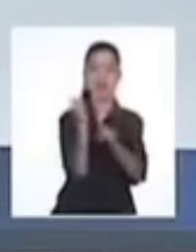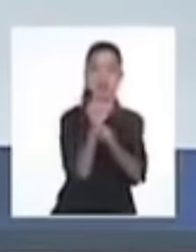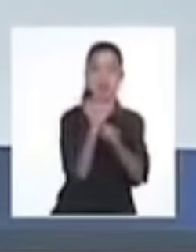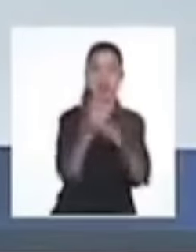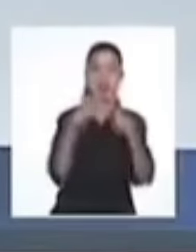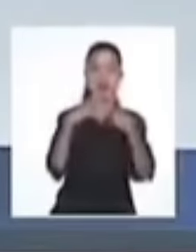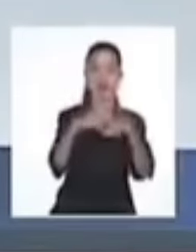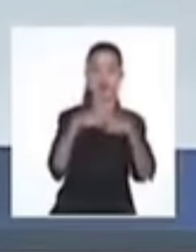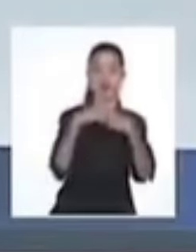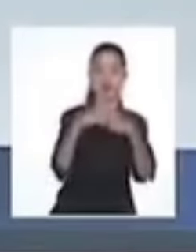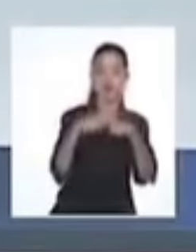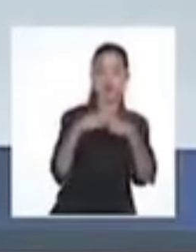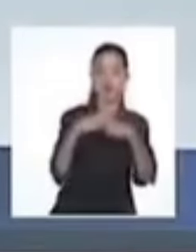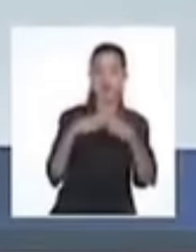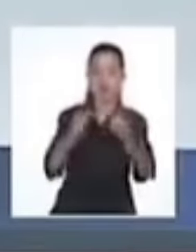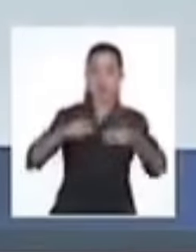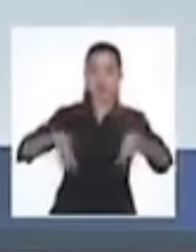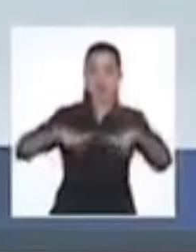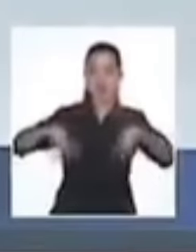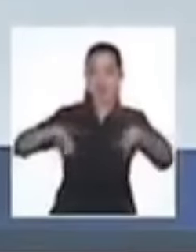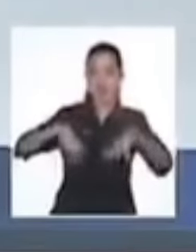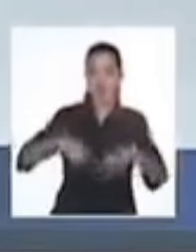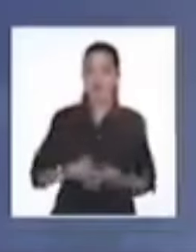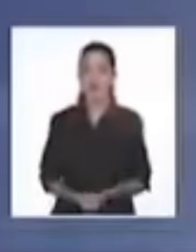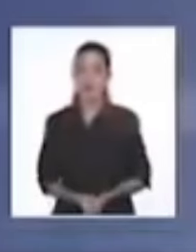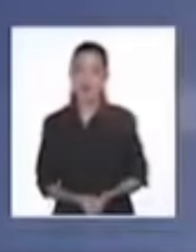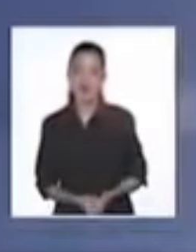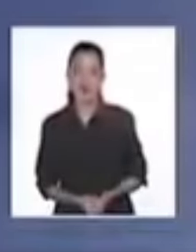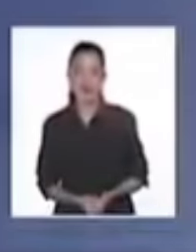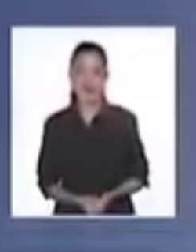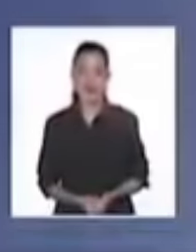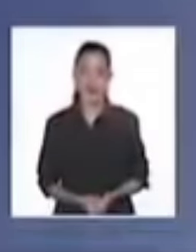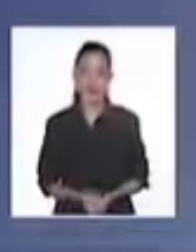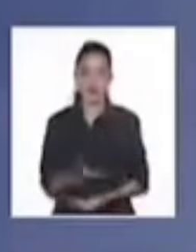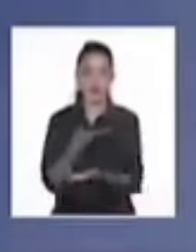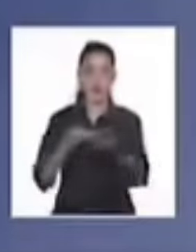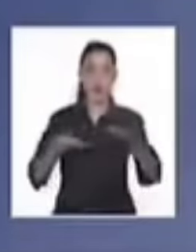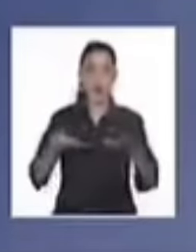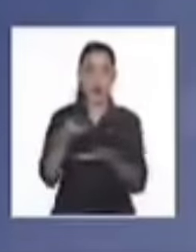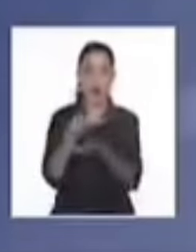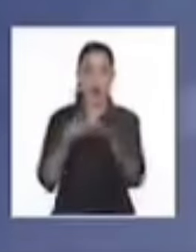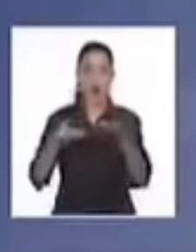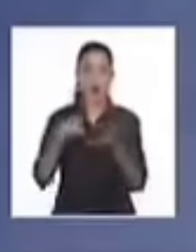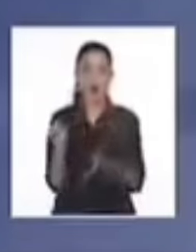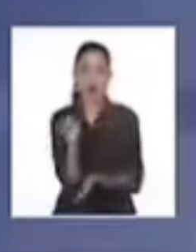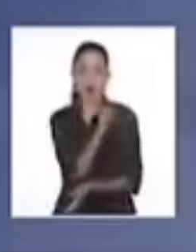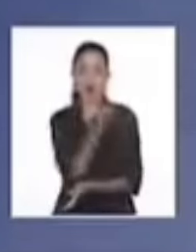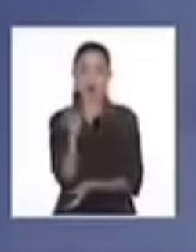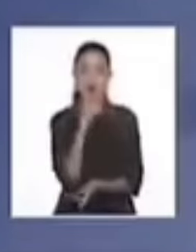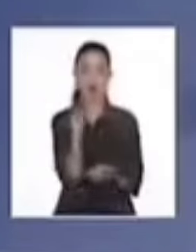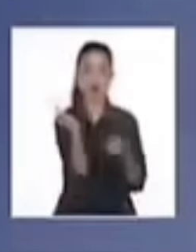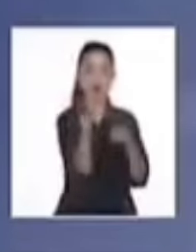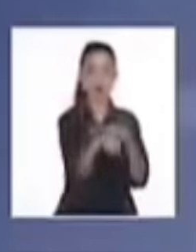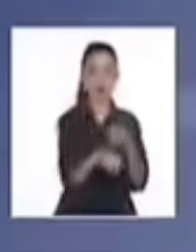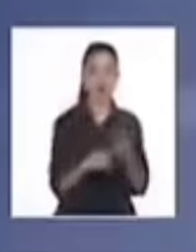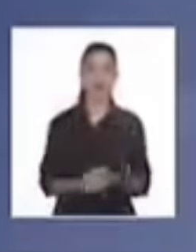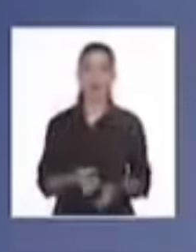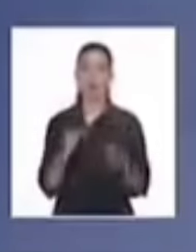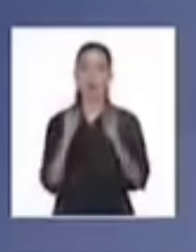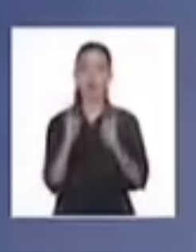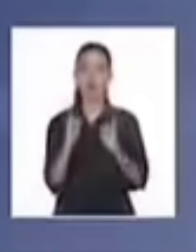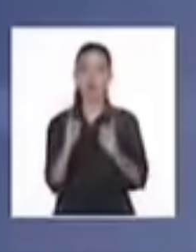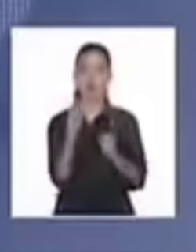conocer más detalles ahora mismo porque establecemos comunicación con el periodista Bernardo Espinosa, quien se encuentra precisamente en la sede de la Unión